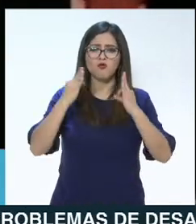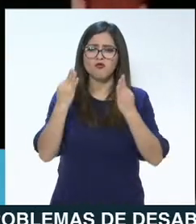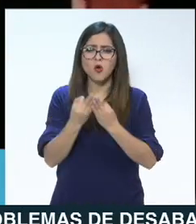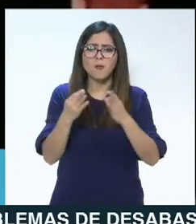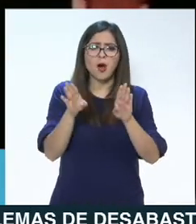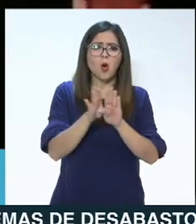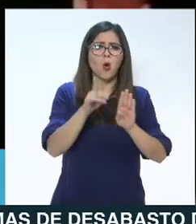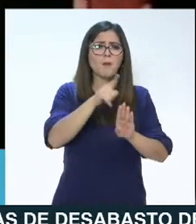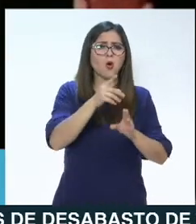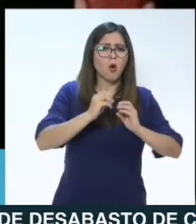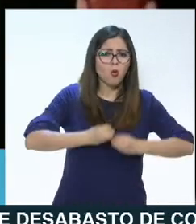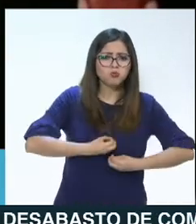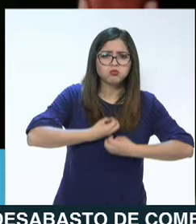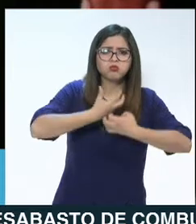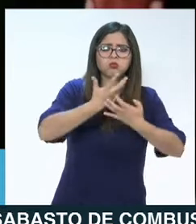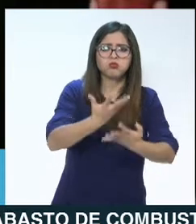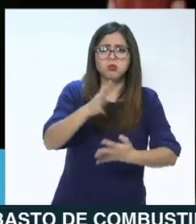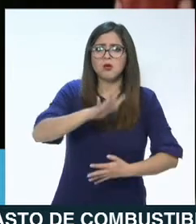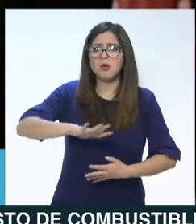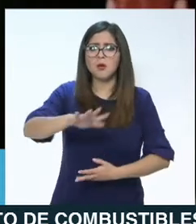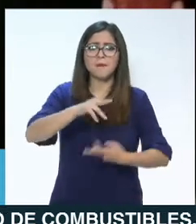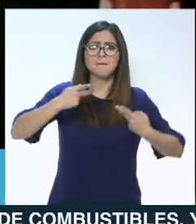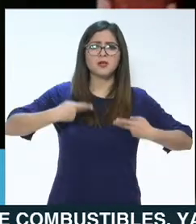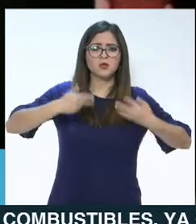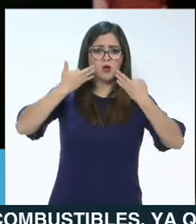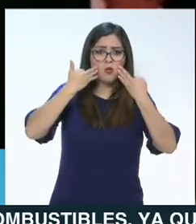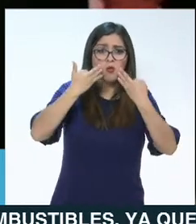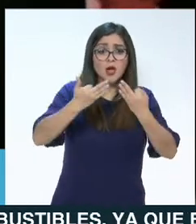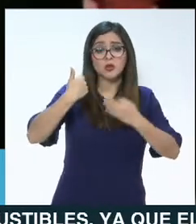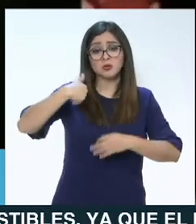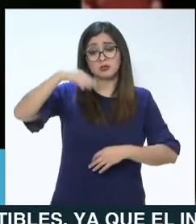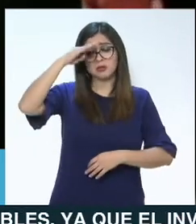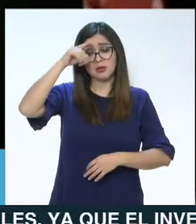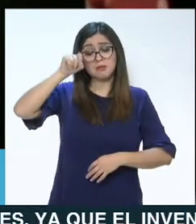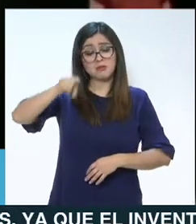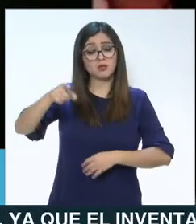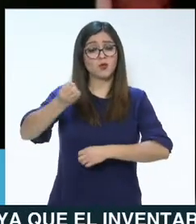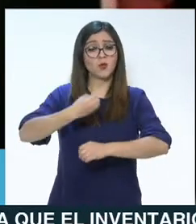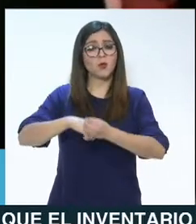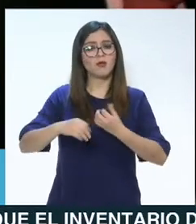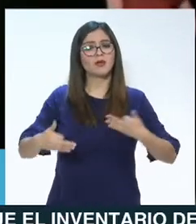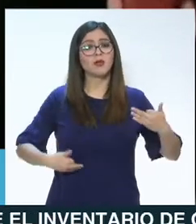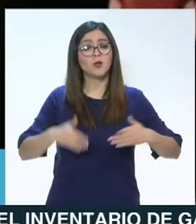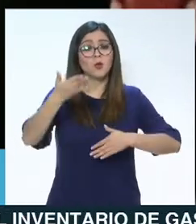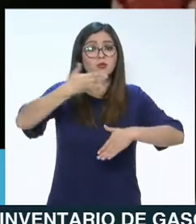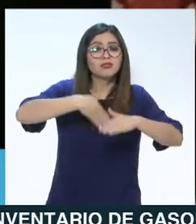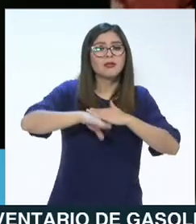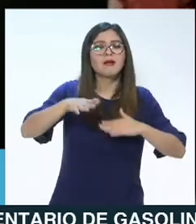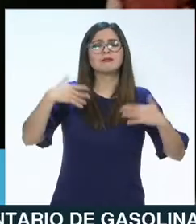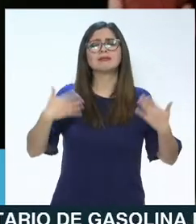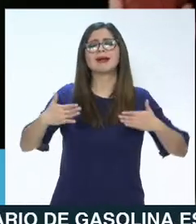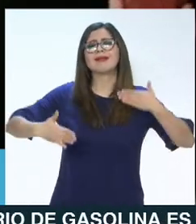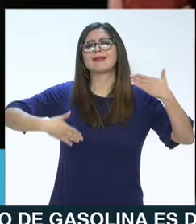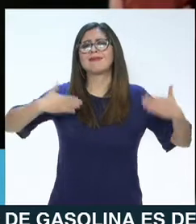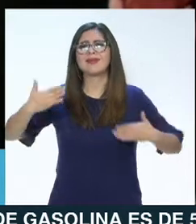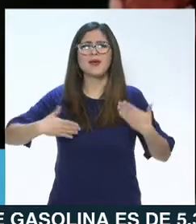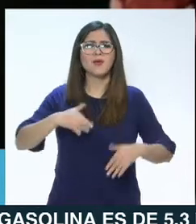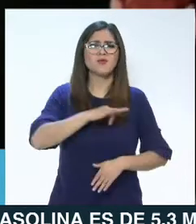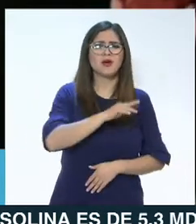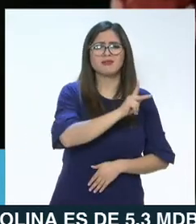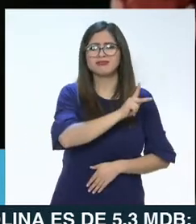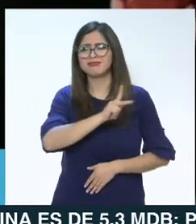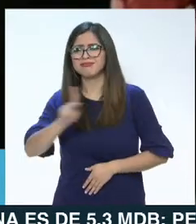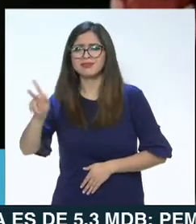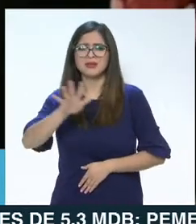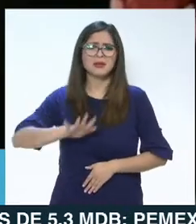Entonces, creo que la obra es muy divertida, de verdad. Sí. Es una obra que es para todo, o sea, es para público en